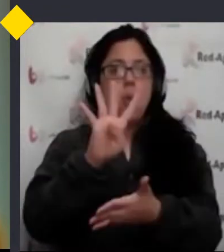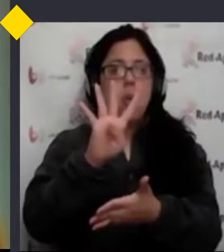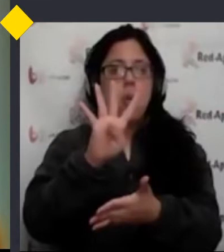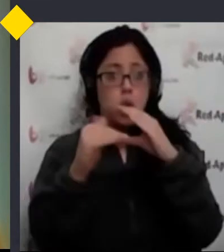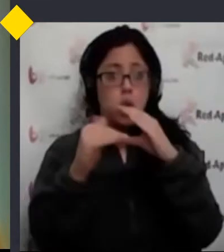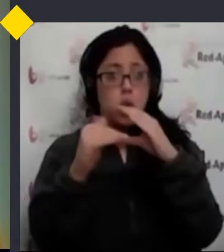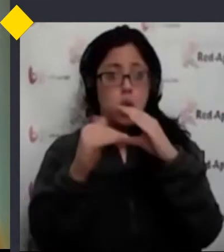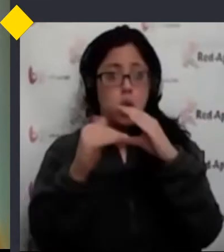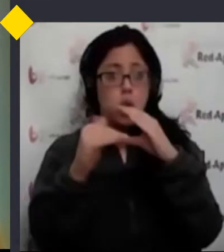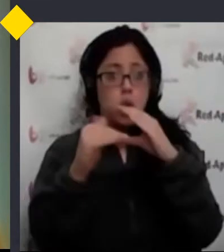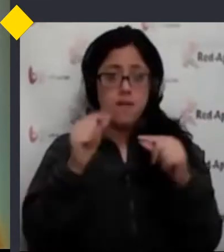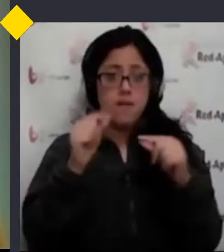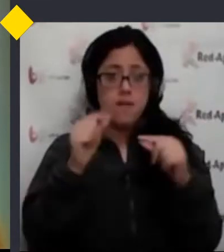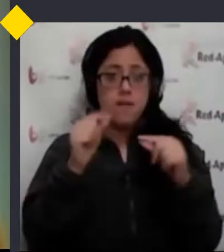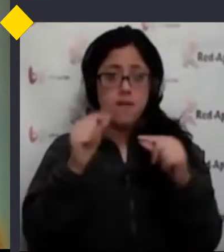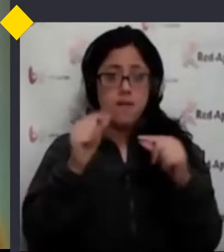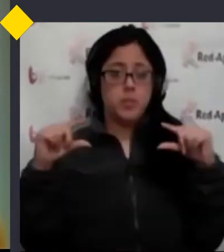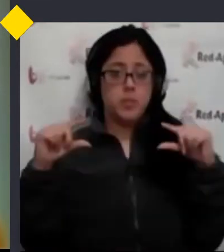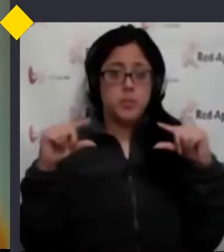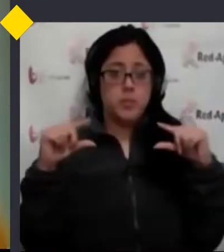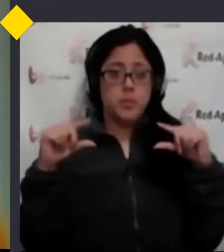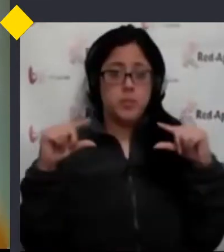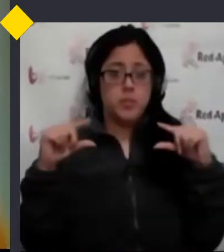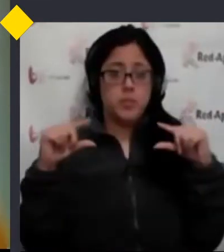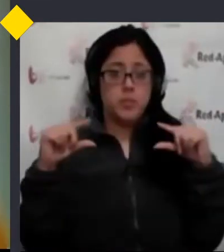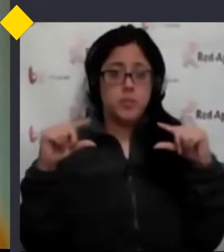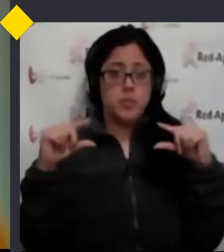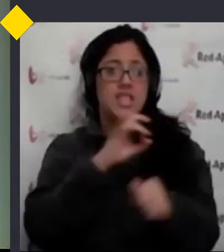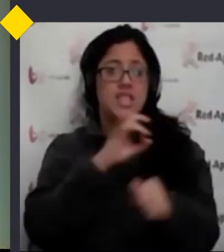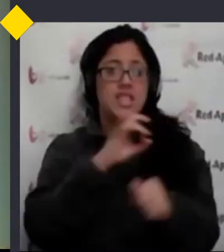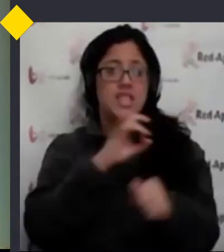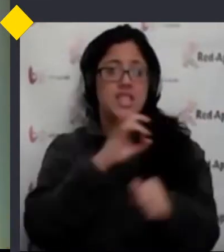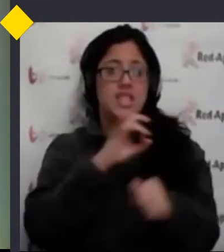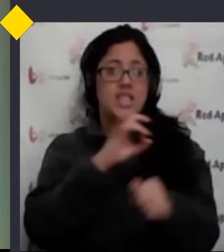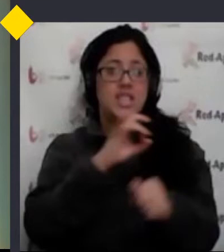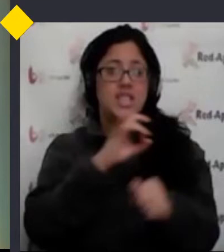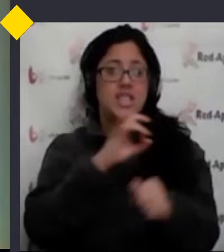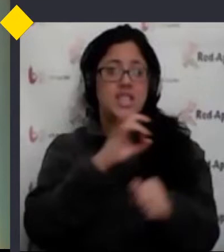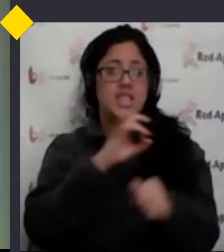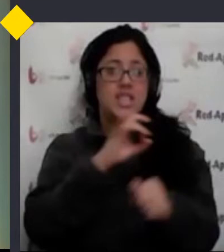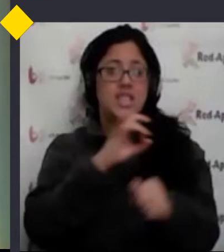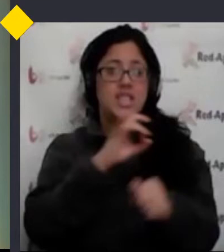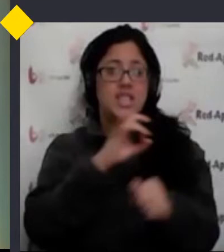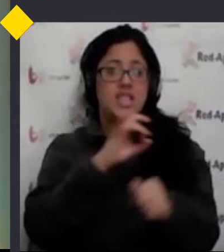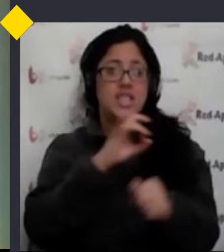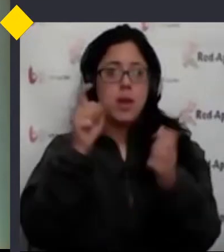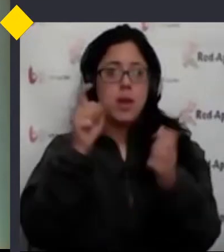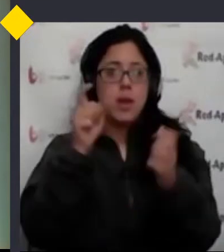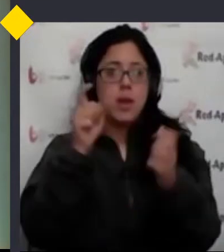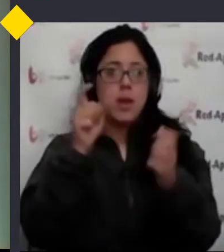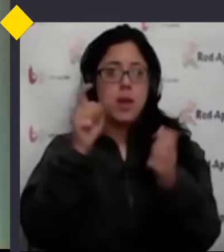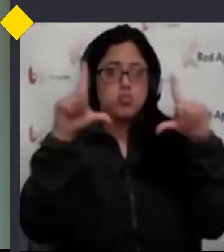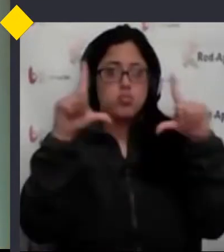en pantalla y eychile.cl es la página web donde pueden postular. Pero vayamos ahora